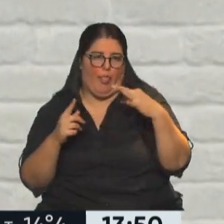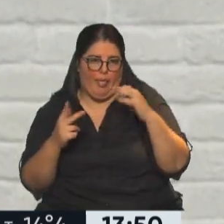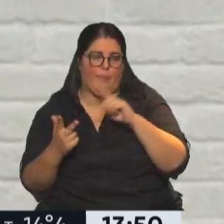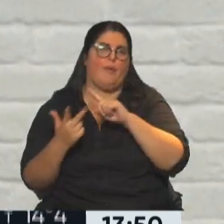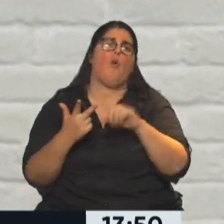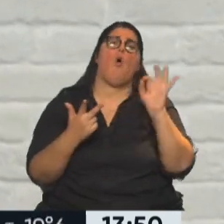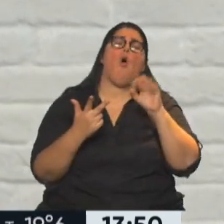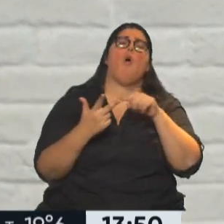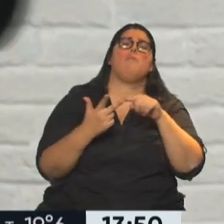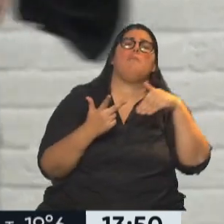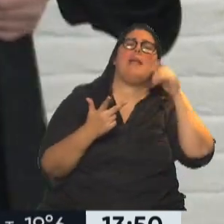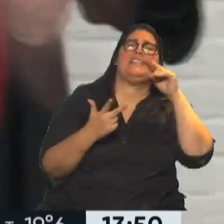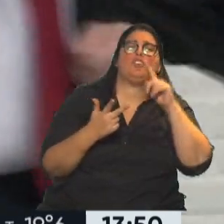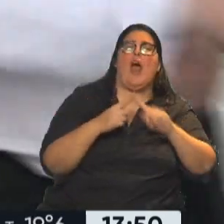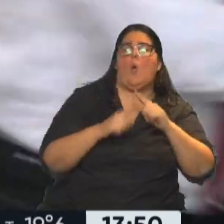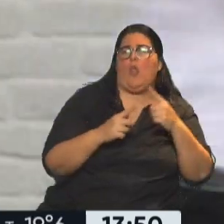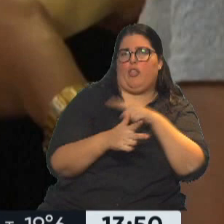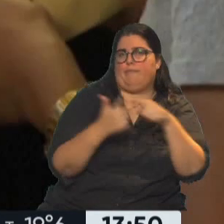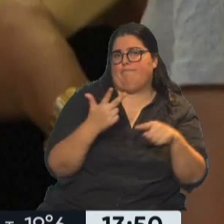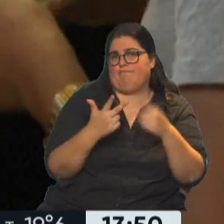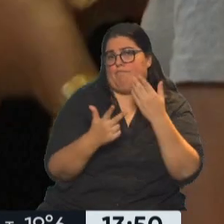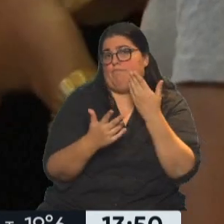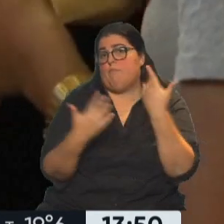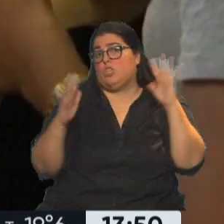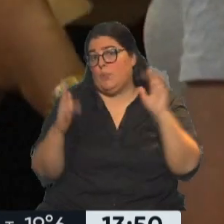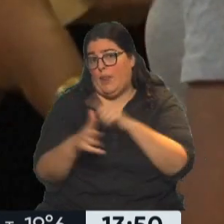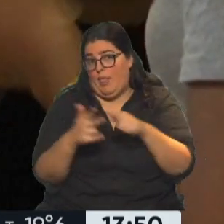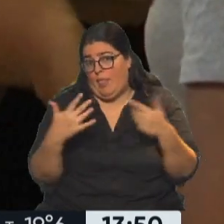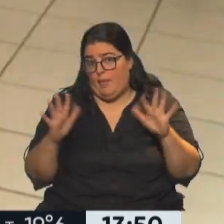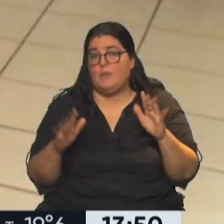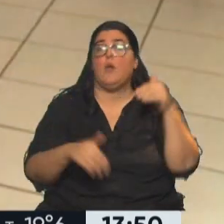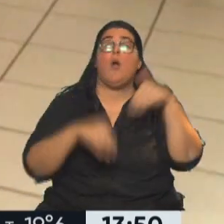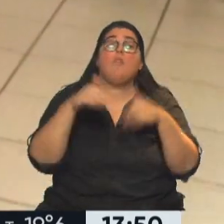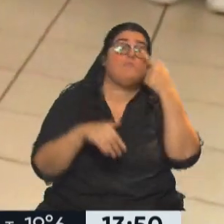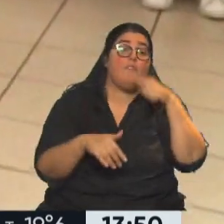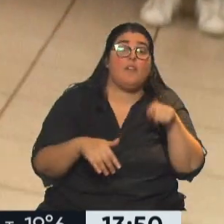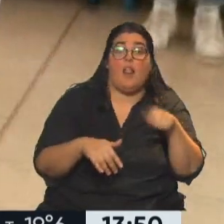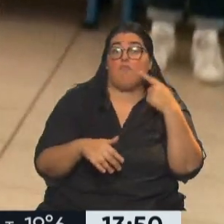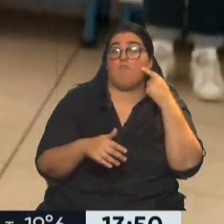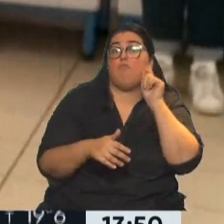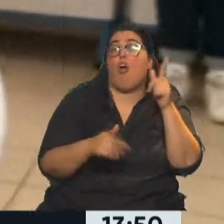el socialista Mélenchon. Y las urnas tendrán la última palabra.